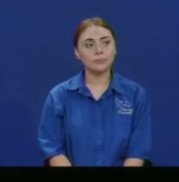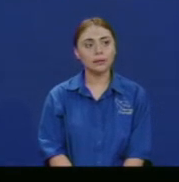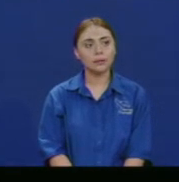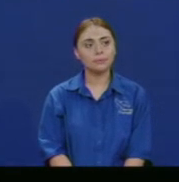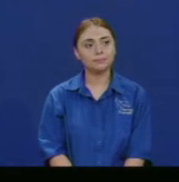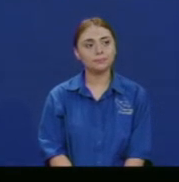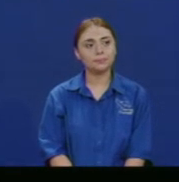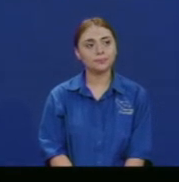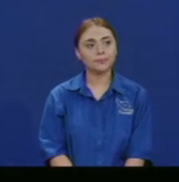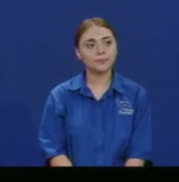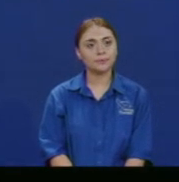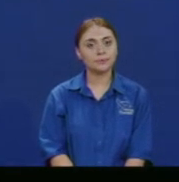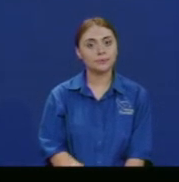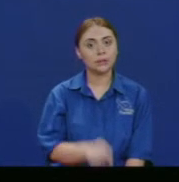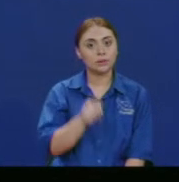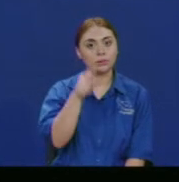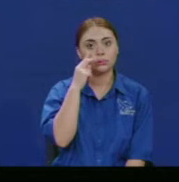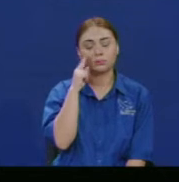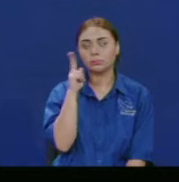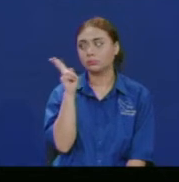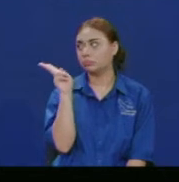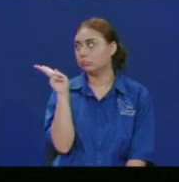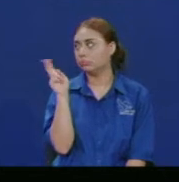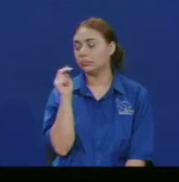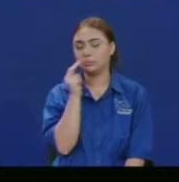Voltea a ver así de reojo al que tiene la par.